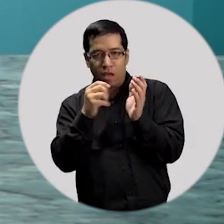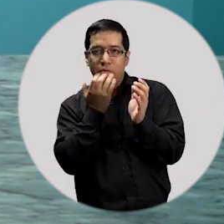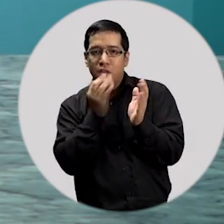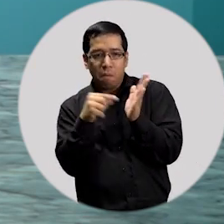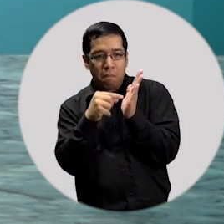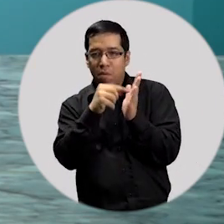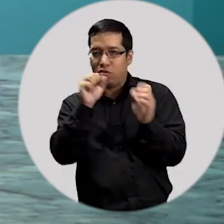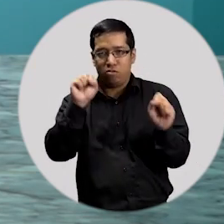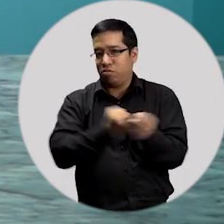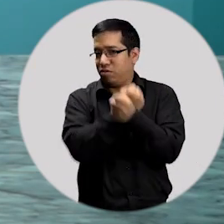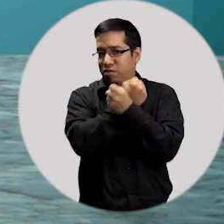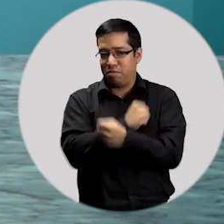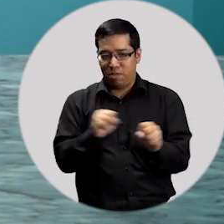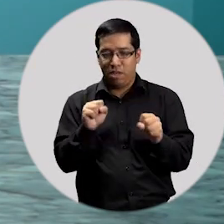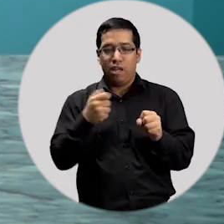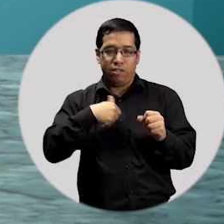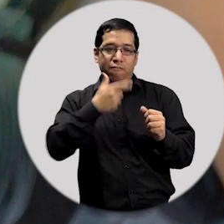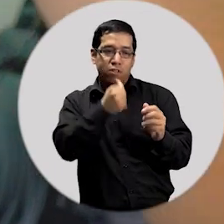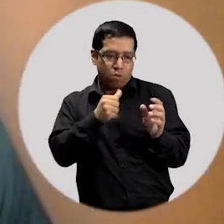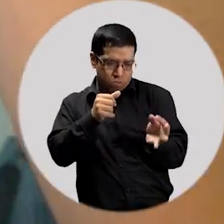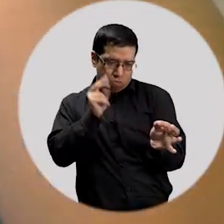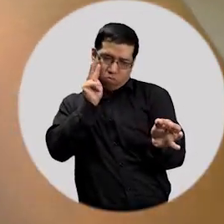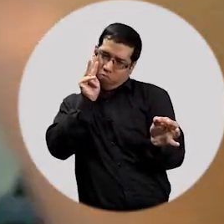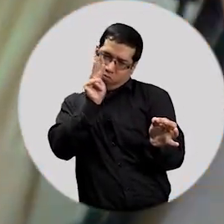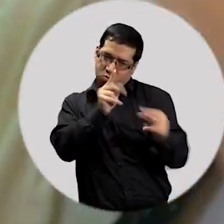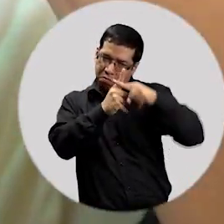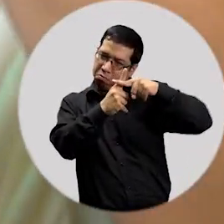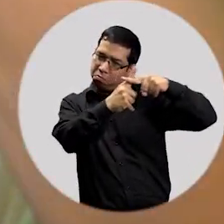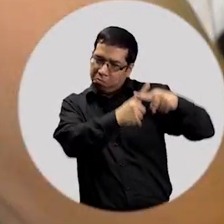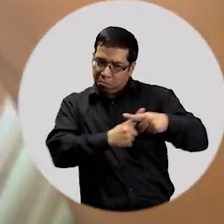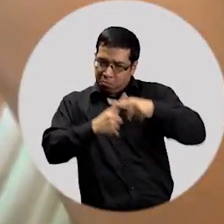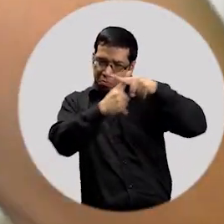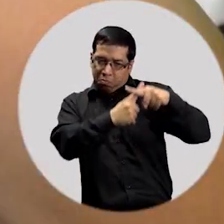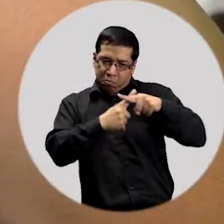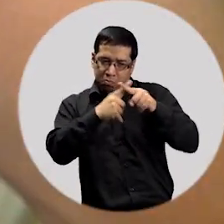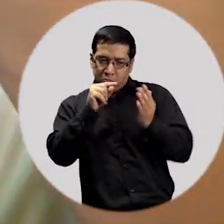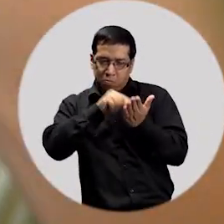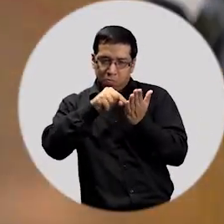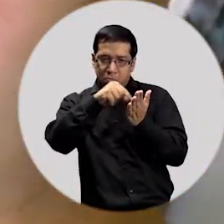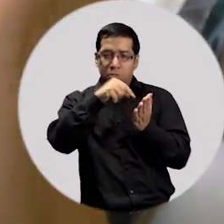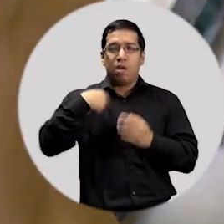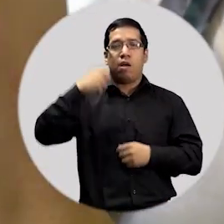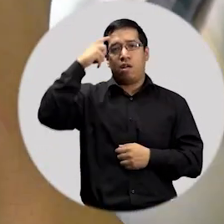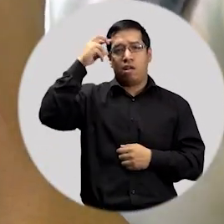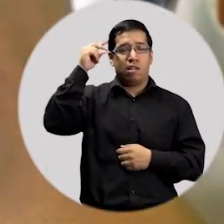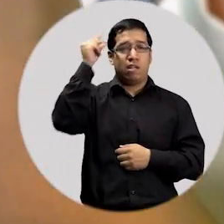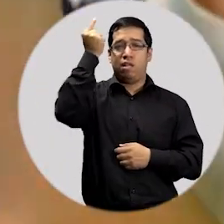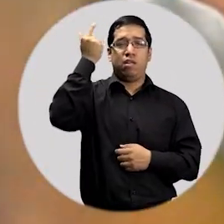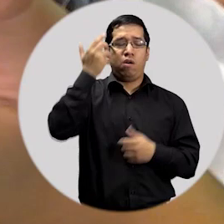La idea para poder empezar siempre va a ser empezar abajo de donde termina el